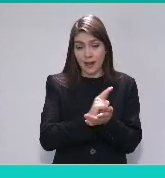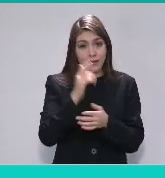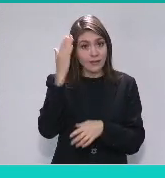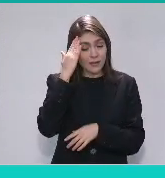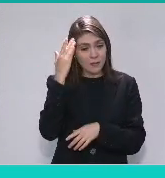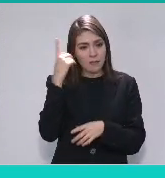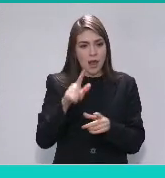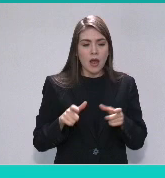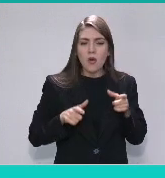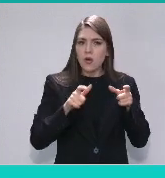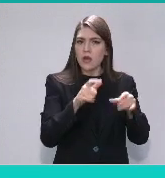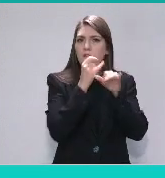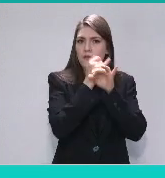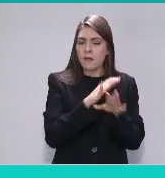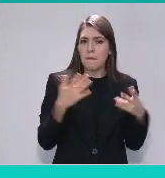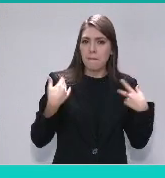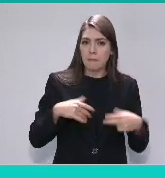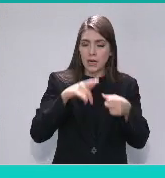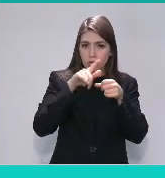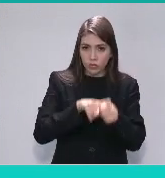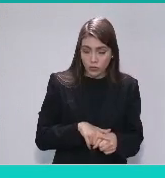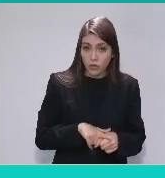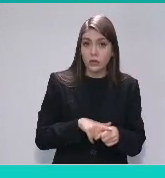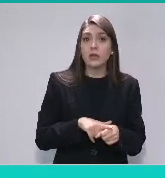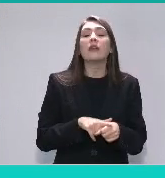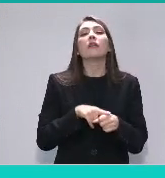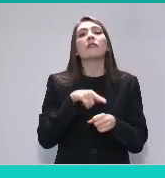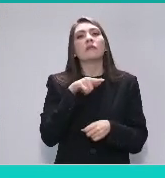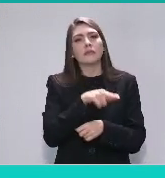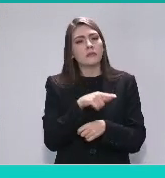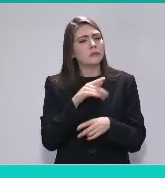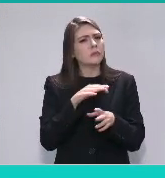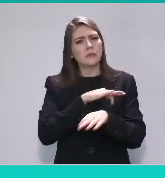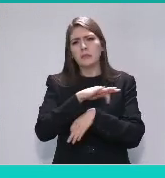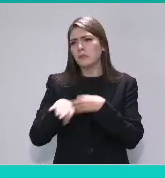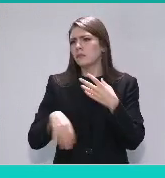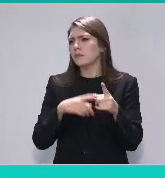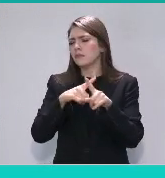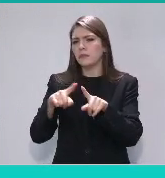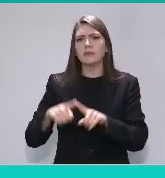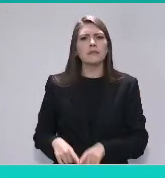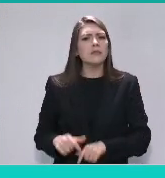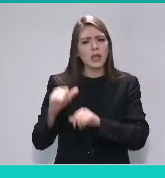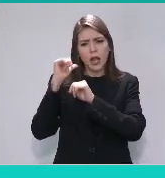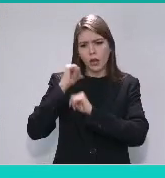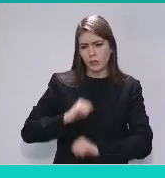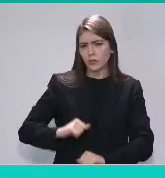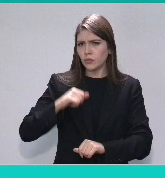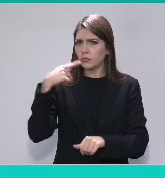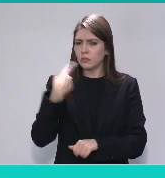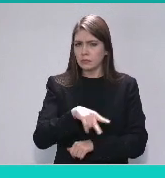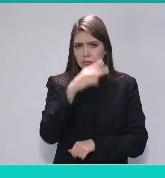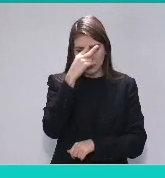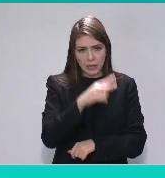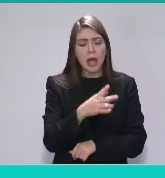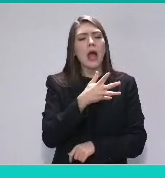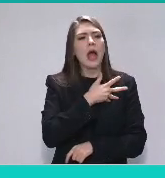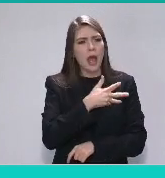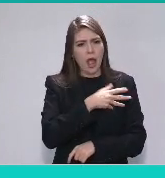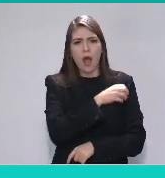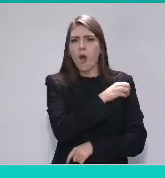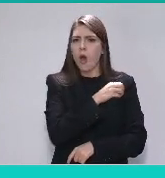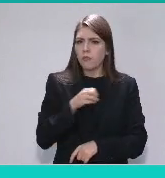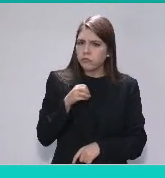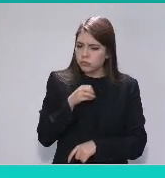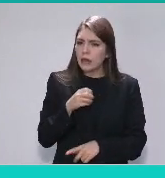de datos personales en posición de sujetos obligados cualquier autoridad del estado mexicano tiene el deber y la obligación de